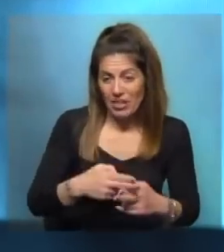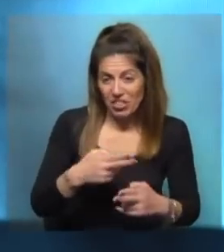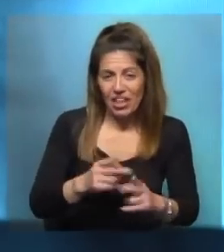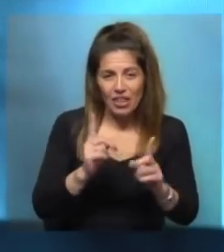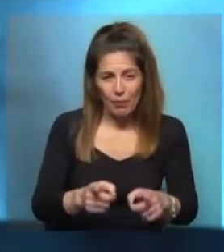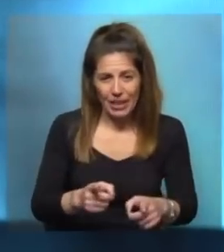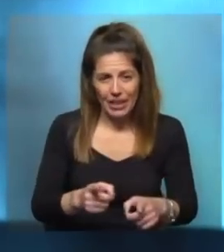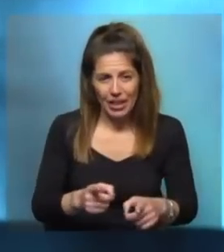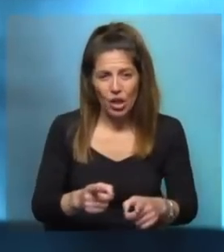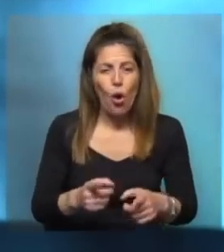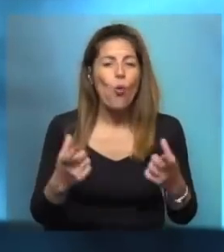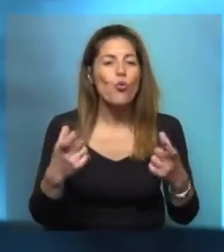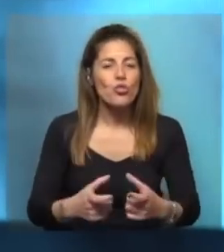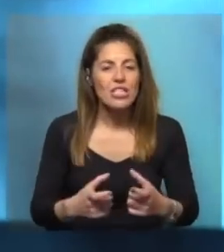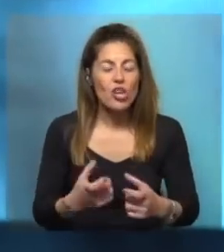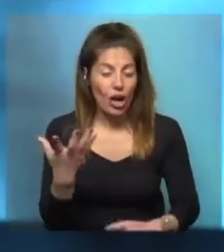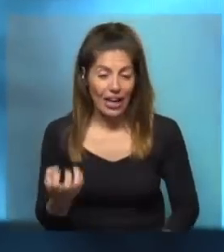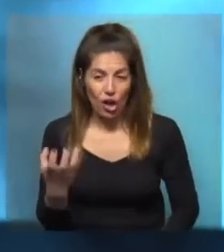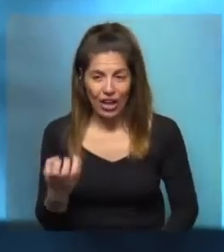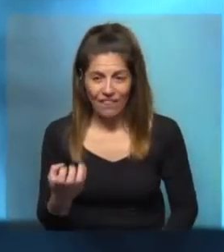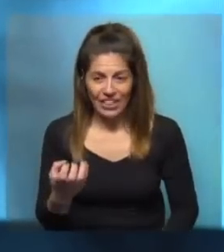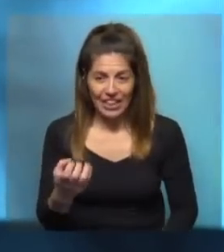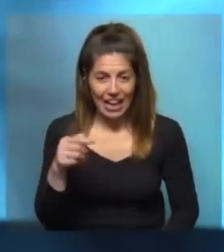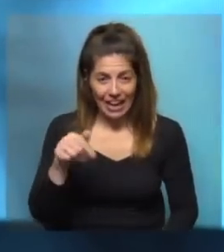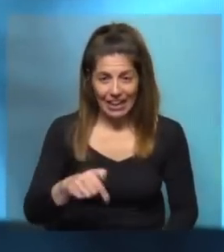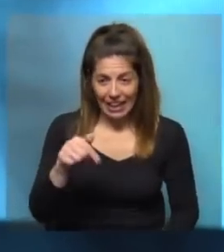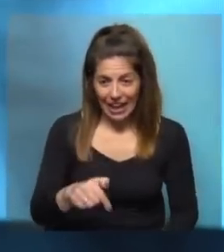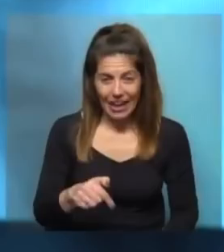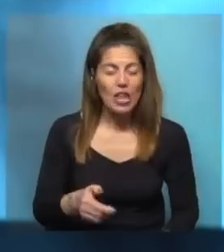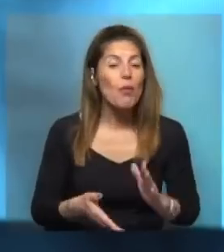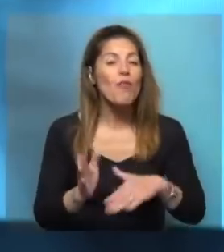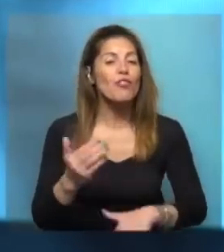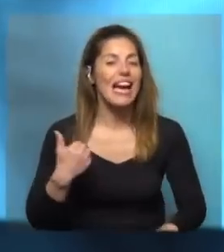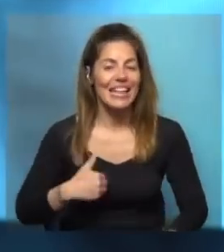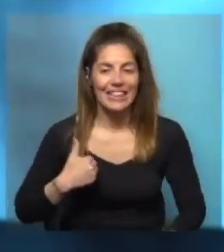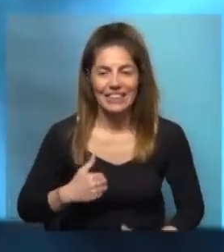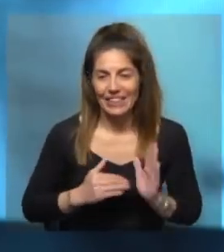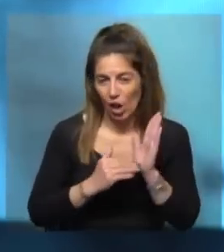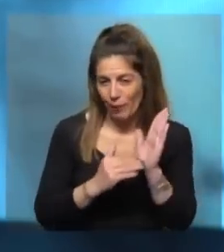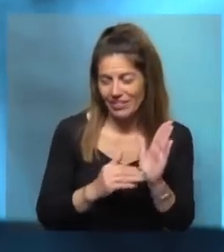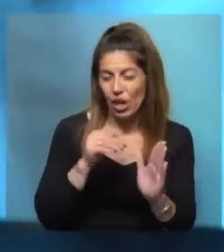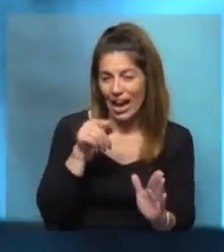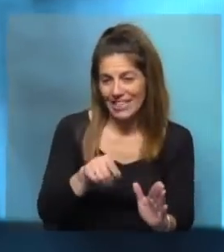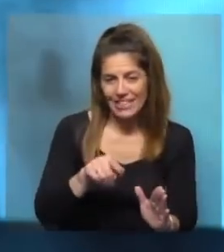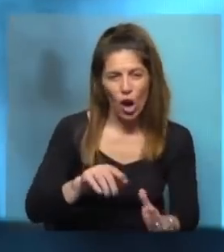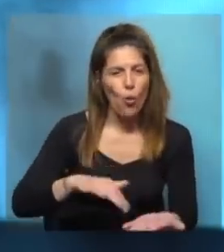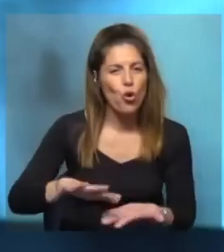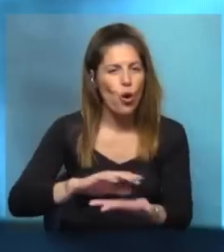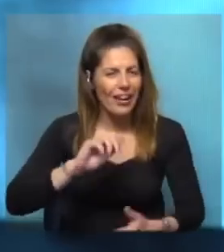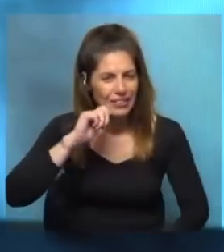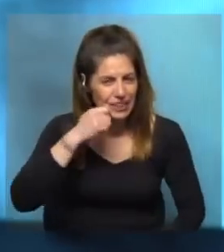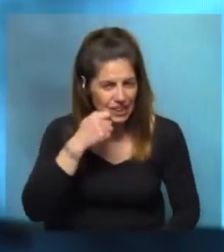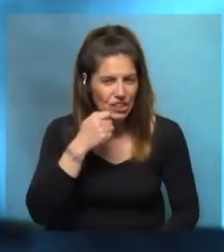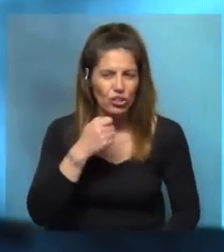que lo grabé con Pedro alemán y aquí en Ciudad de la costa que ha sido el productor artístico después me fui a Argentina lo presenté allá en un lugar re lindo y se expresa